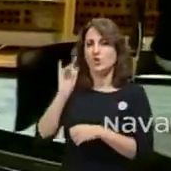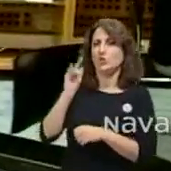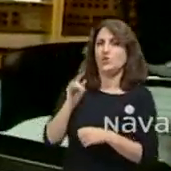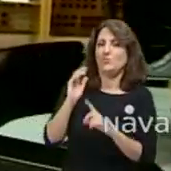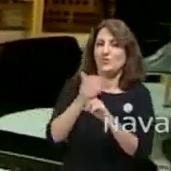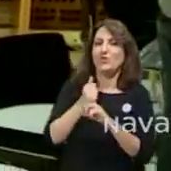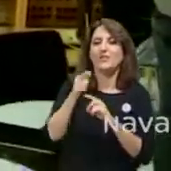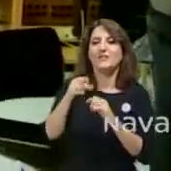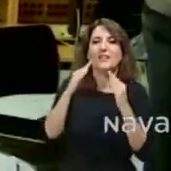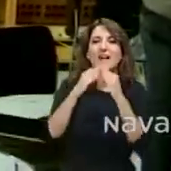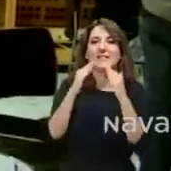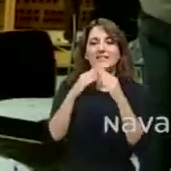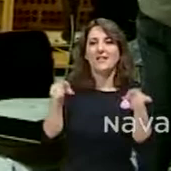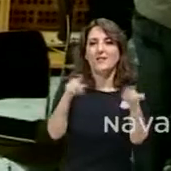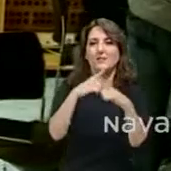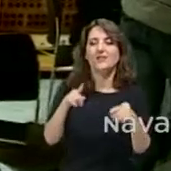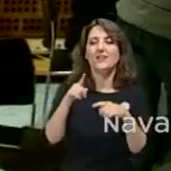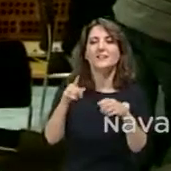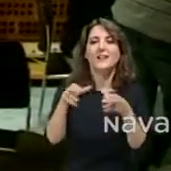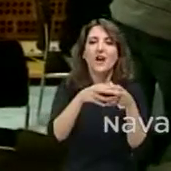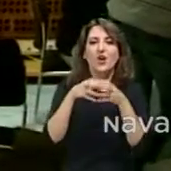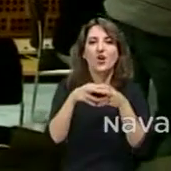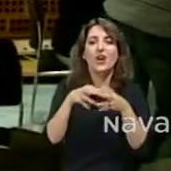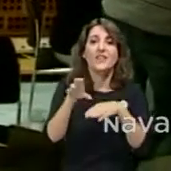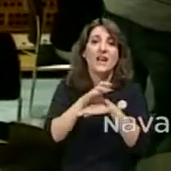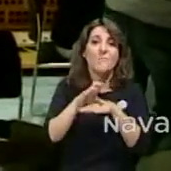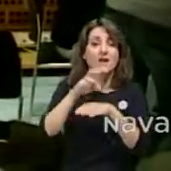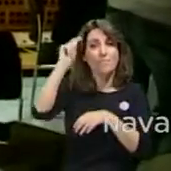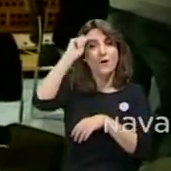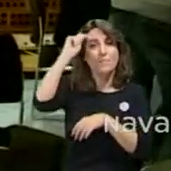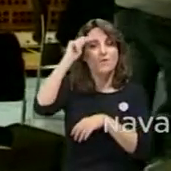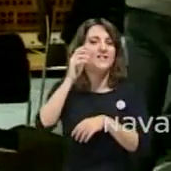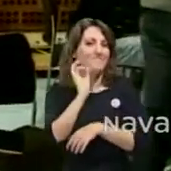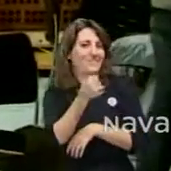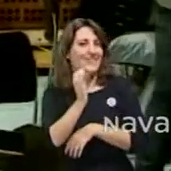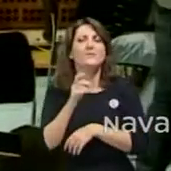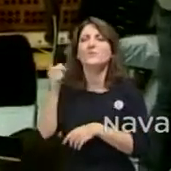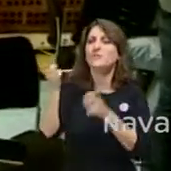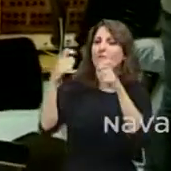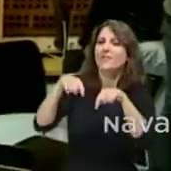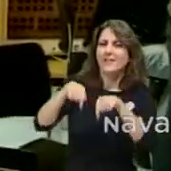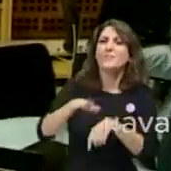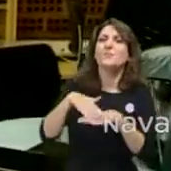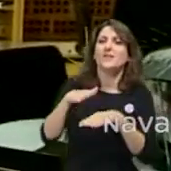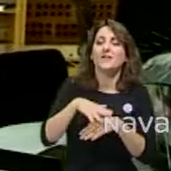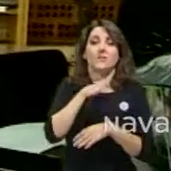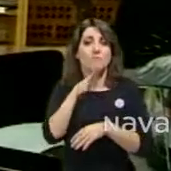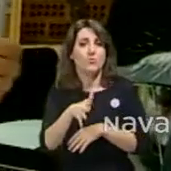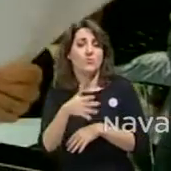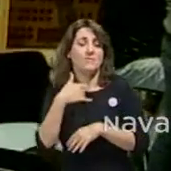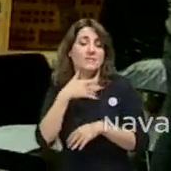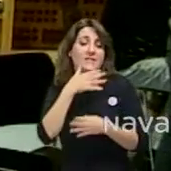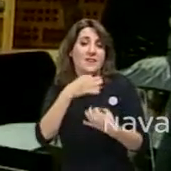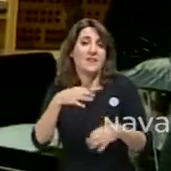Casa de la Música, la Coral de Cámara de Pamplona. Efectivamente. ¿Por qué nos habéis citado aquí? Bueno, nos hemos citado sencillamente